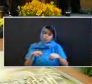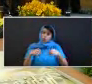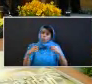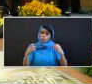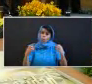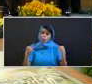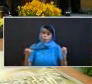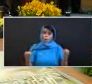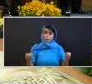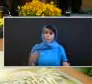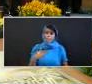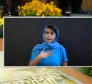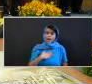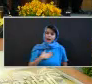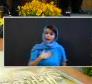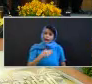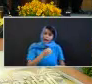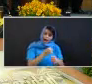como me